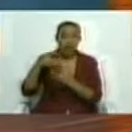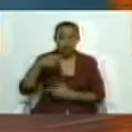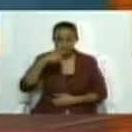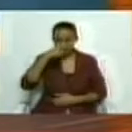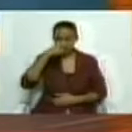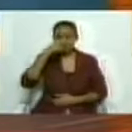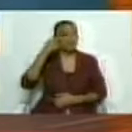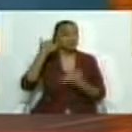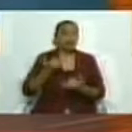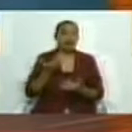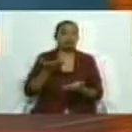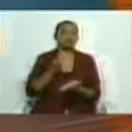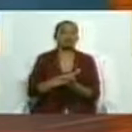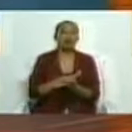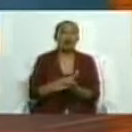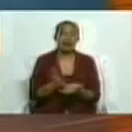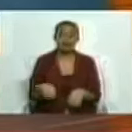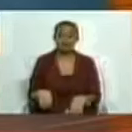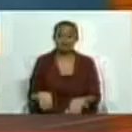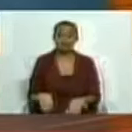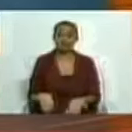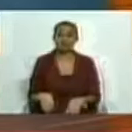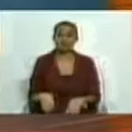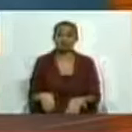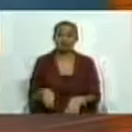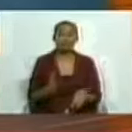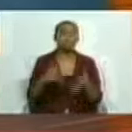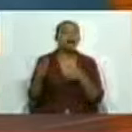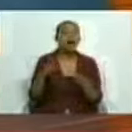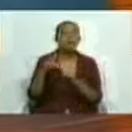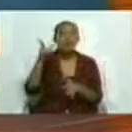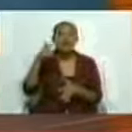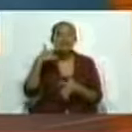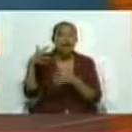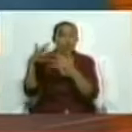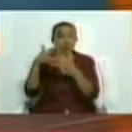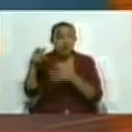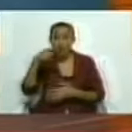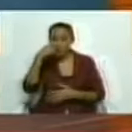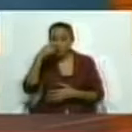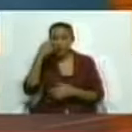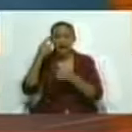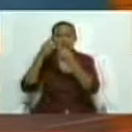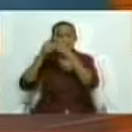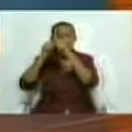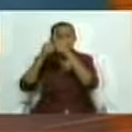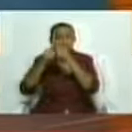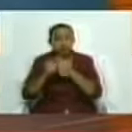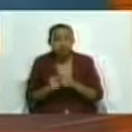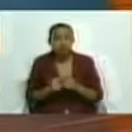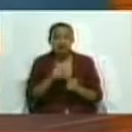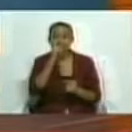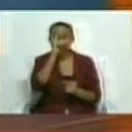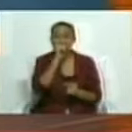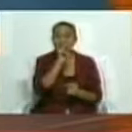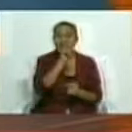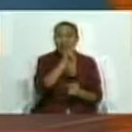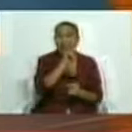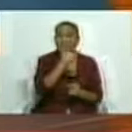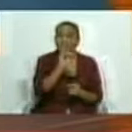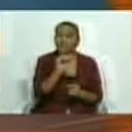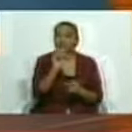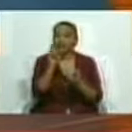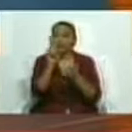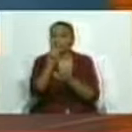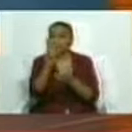automática Yo diría que la tasa de muertes por consumo de drogas en Estados Unidos era en 2020